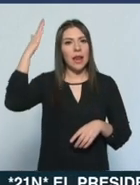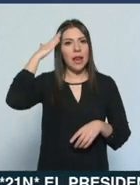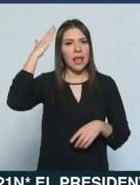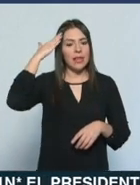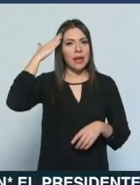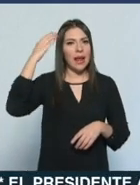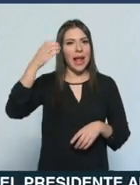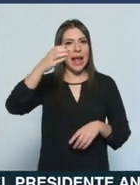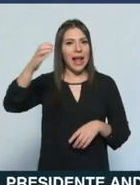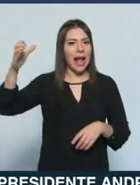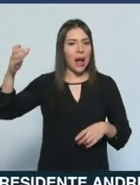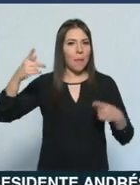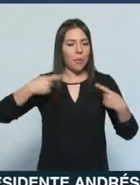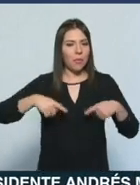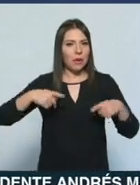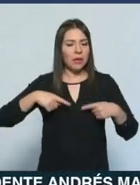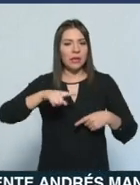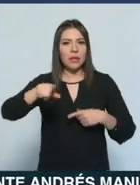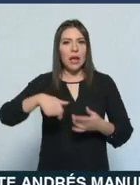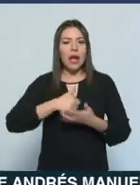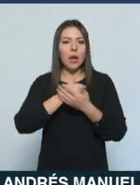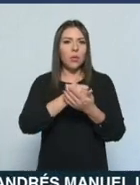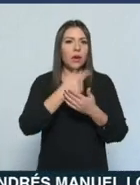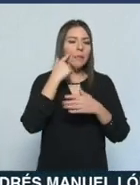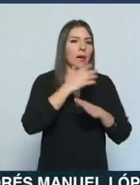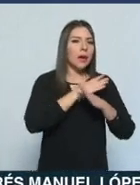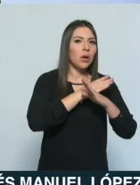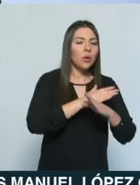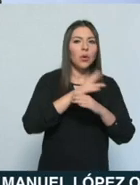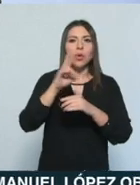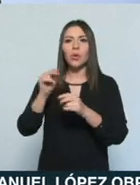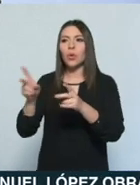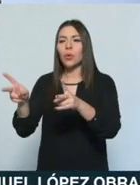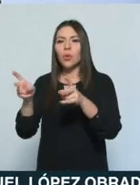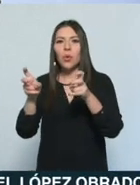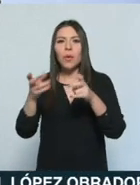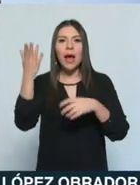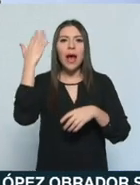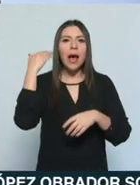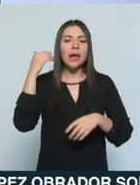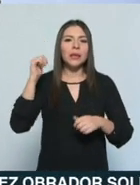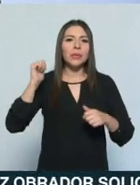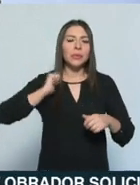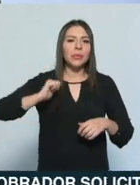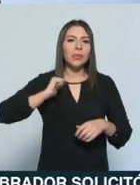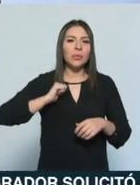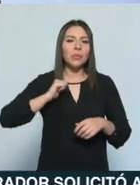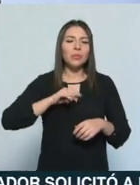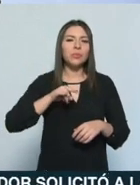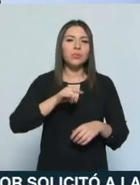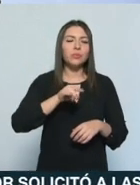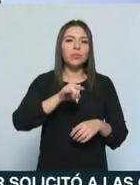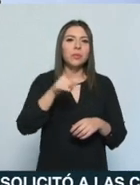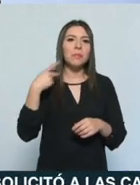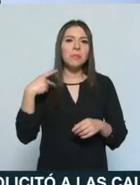el abigeato, el robo, el asalto, los salteadores de camino. De hecho, recordemos que en la redacción original de la